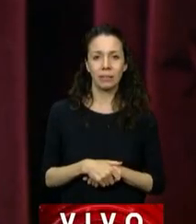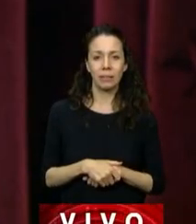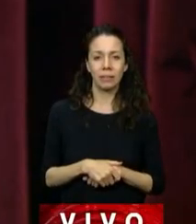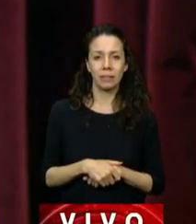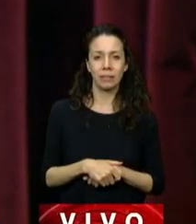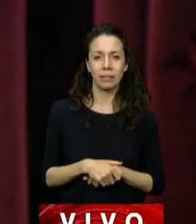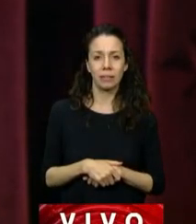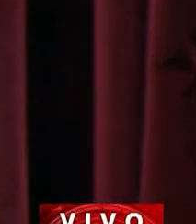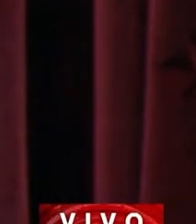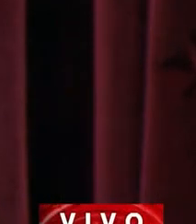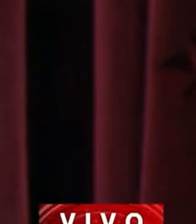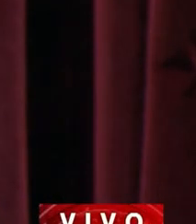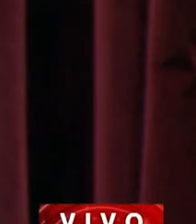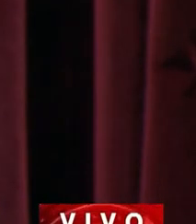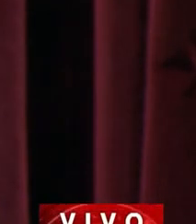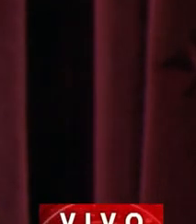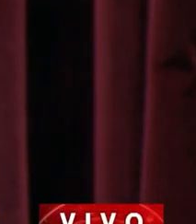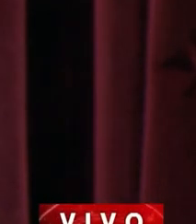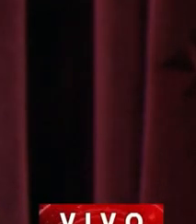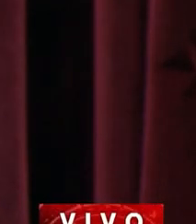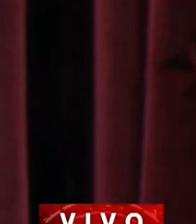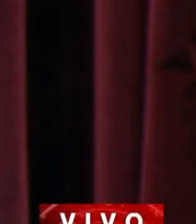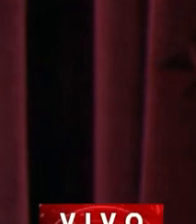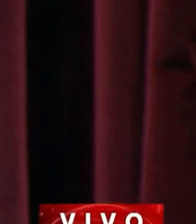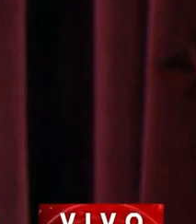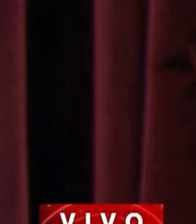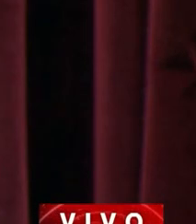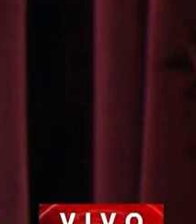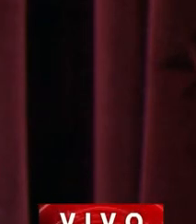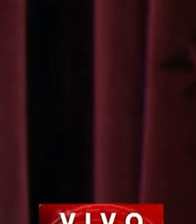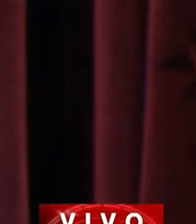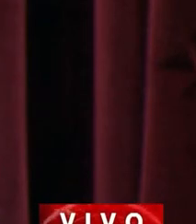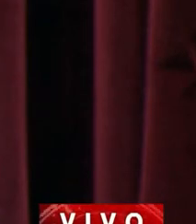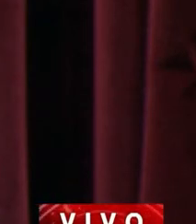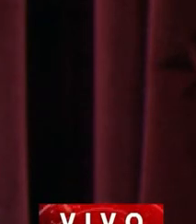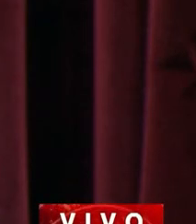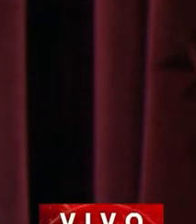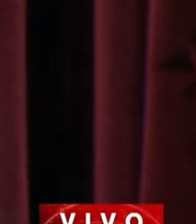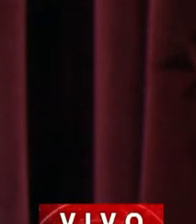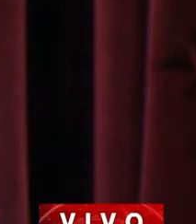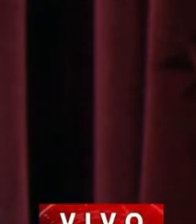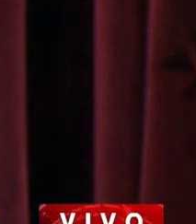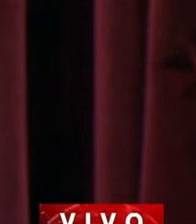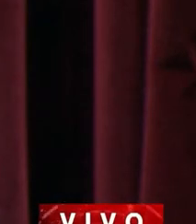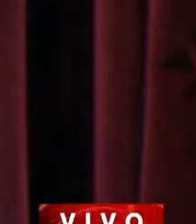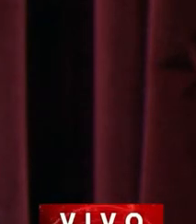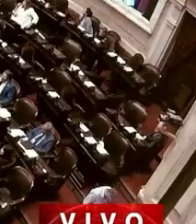Continúa en el uso de la palabra la diputada por la provincia de Córdoba, Adriana Roarte, rogándole se ciña al tiempo, por